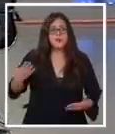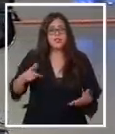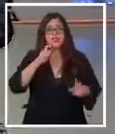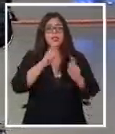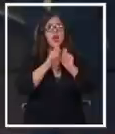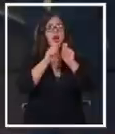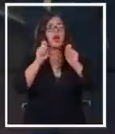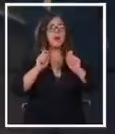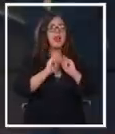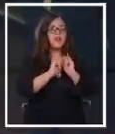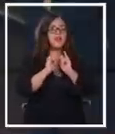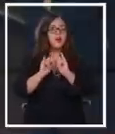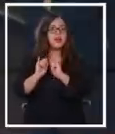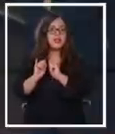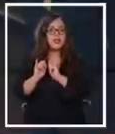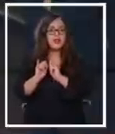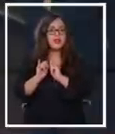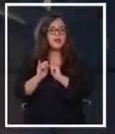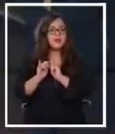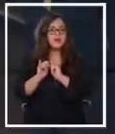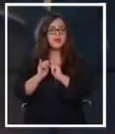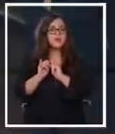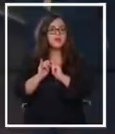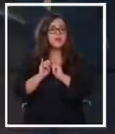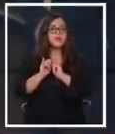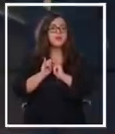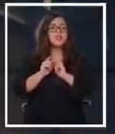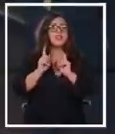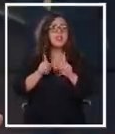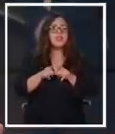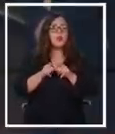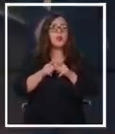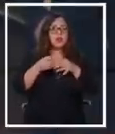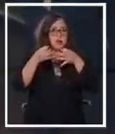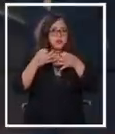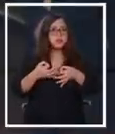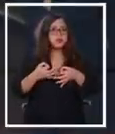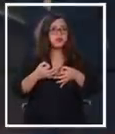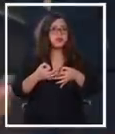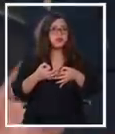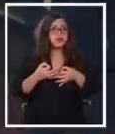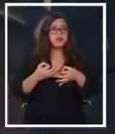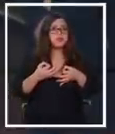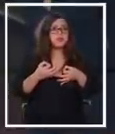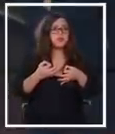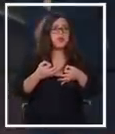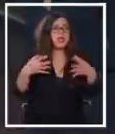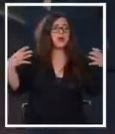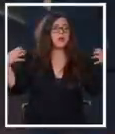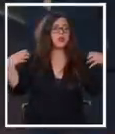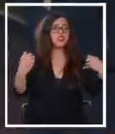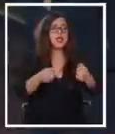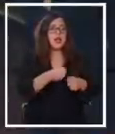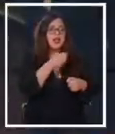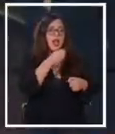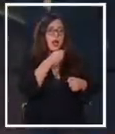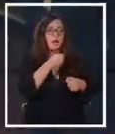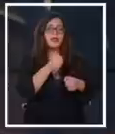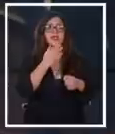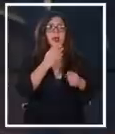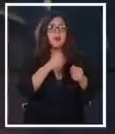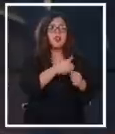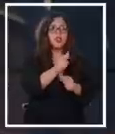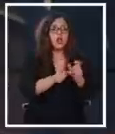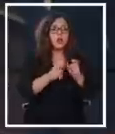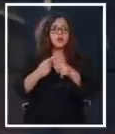una campaña informativa informativa que tiene que estar sujeta al escrutinio por cierto de los medios y ojalá de toda la sociedad